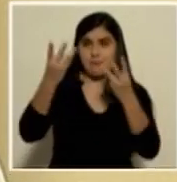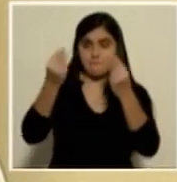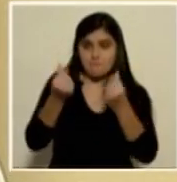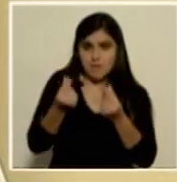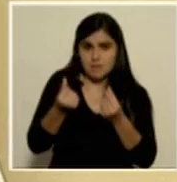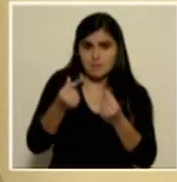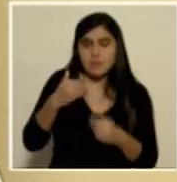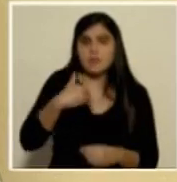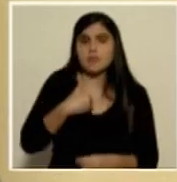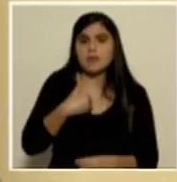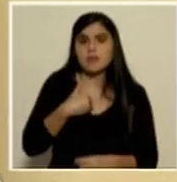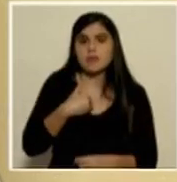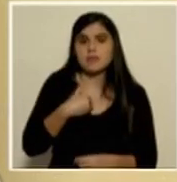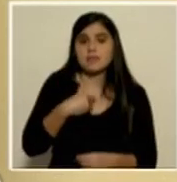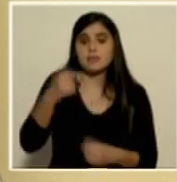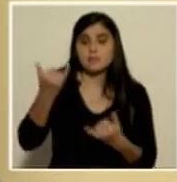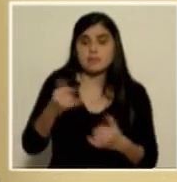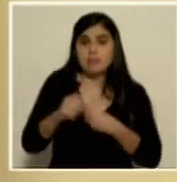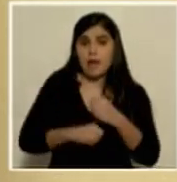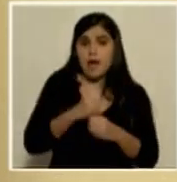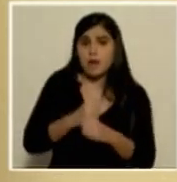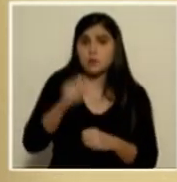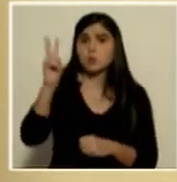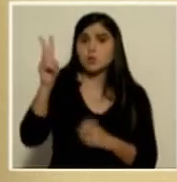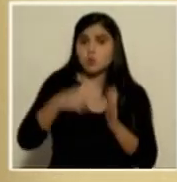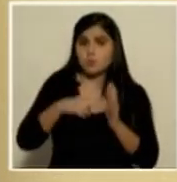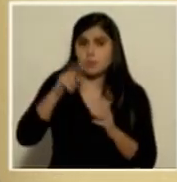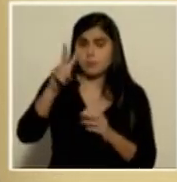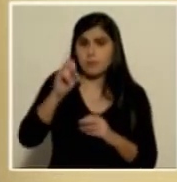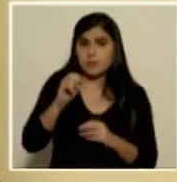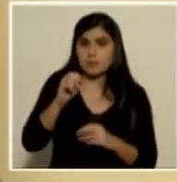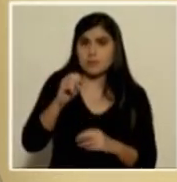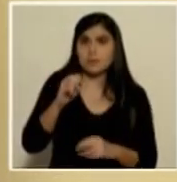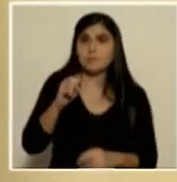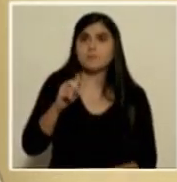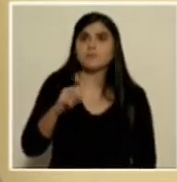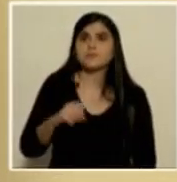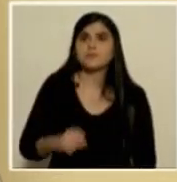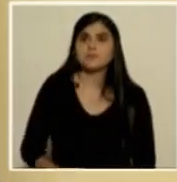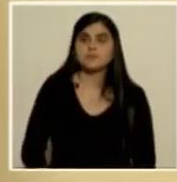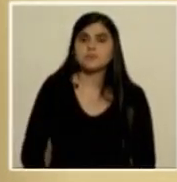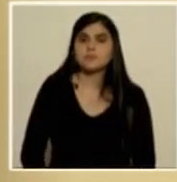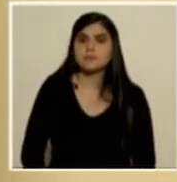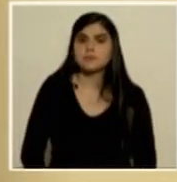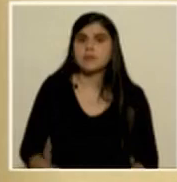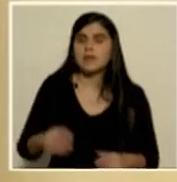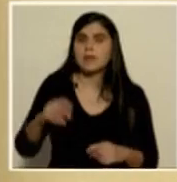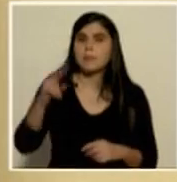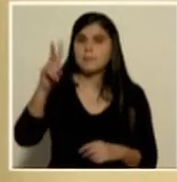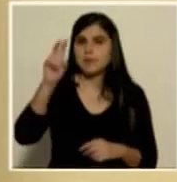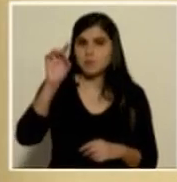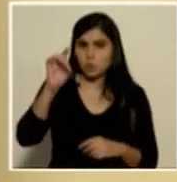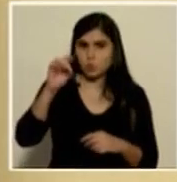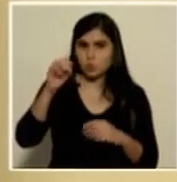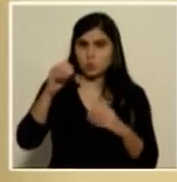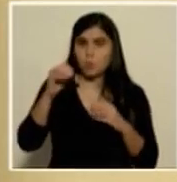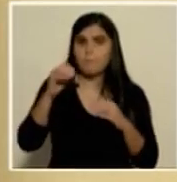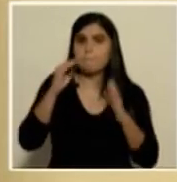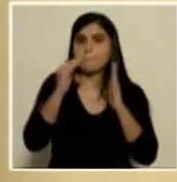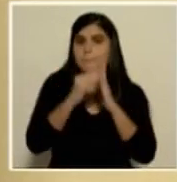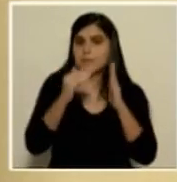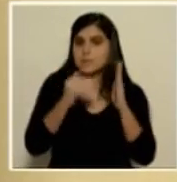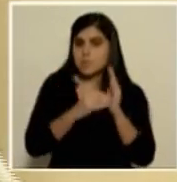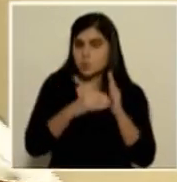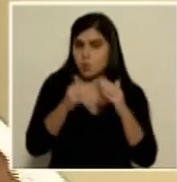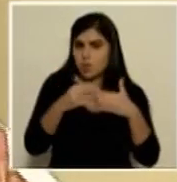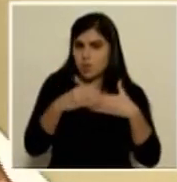que tenemos en 2020, los 508 millones de dólares. Entonces es una cosa de racionalización, cómo